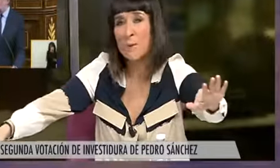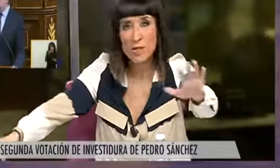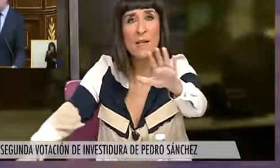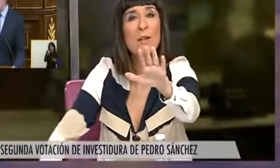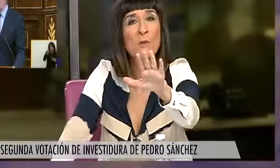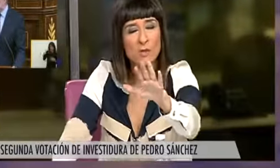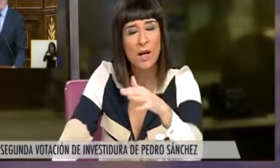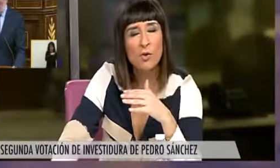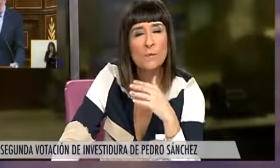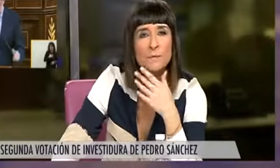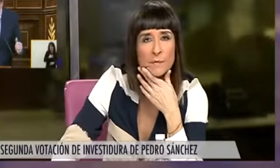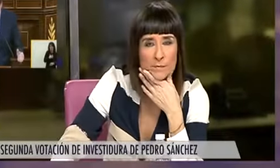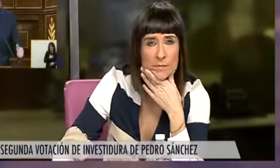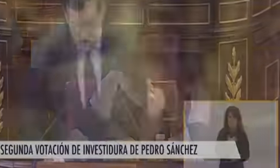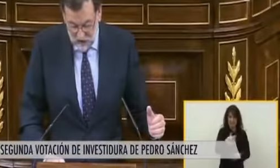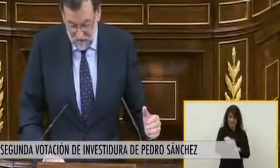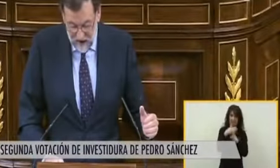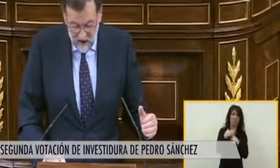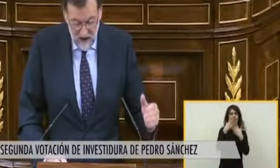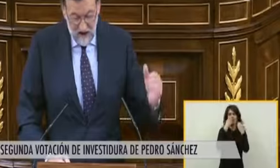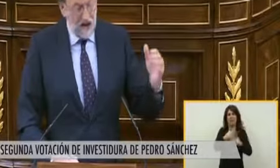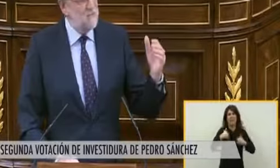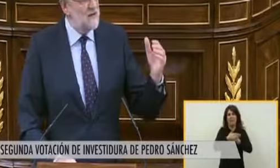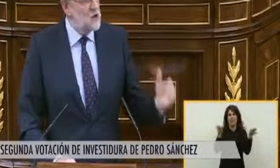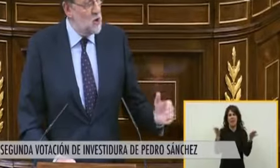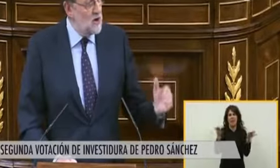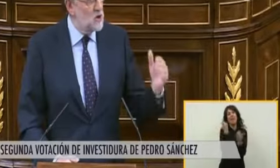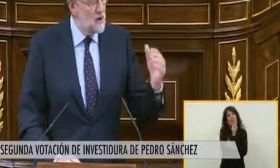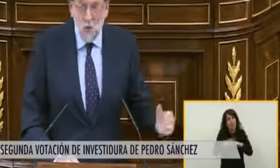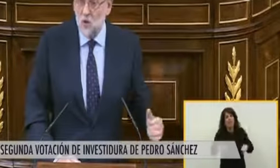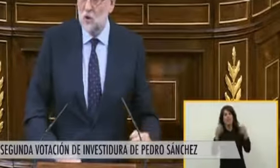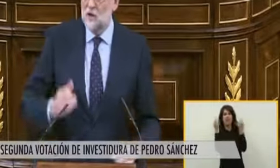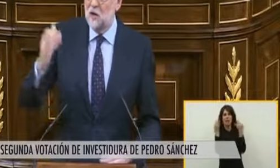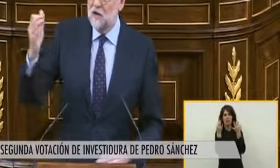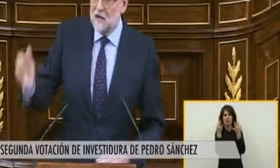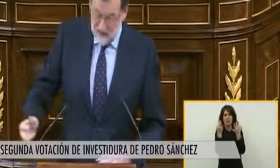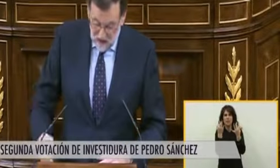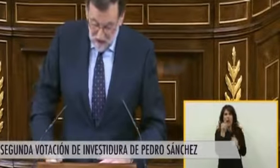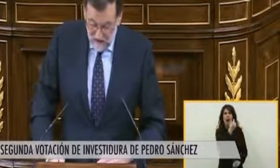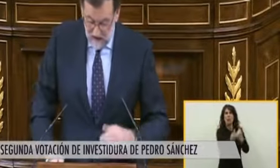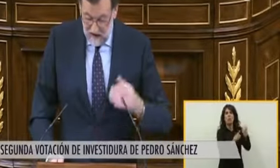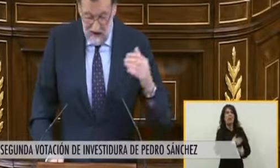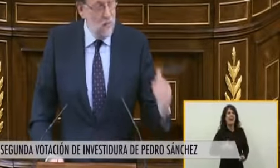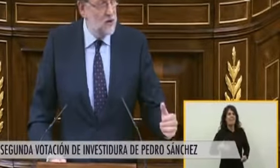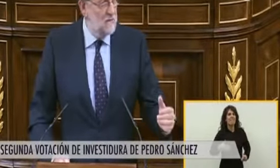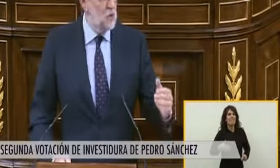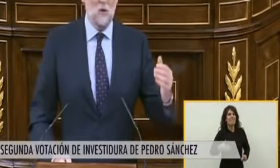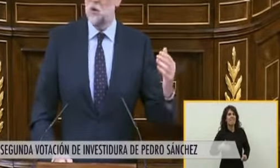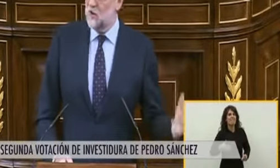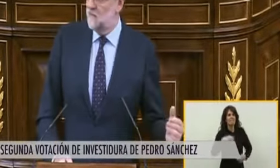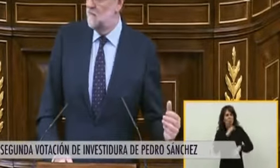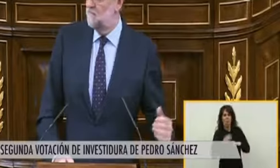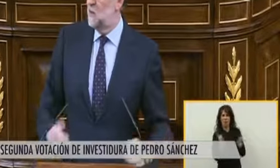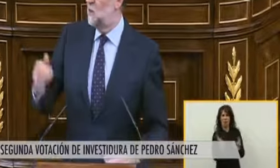Rajoy, despois vamos a seguir hablando desto, Rajoy. Es que esto no satisfaga las pretensiones de algunos, que lo que quieren es que le votemos